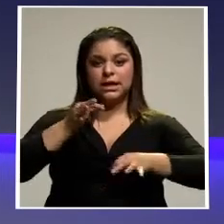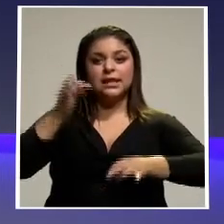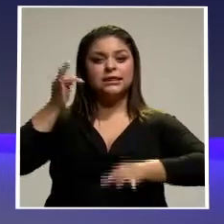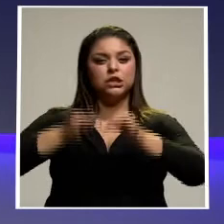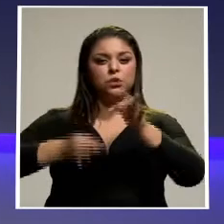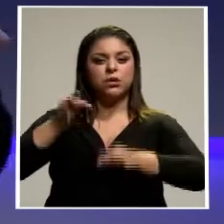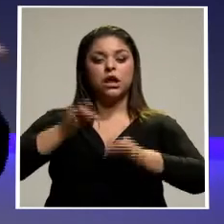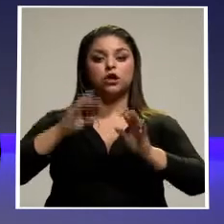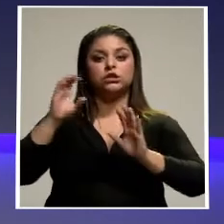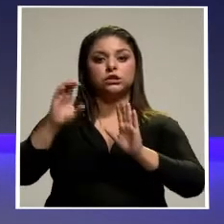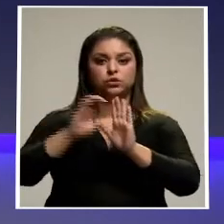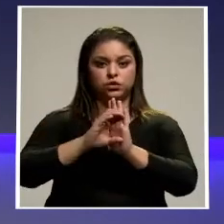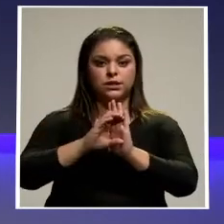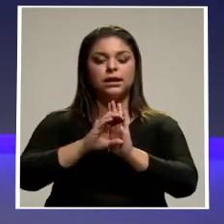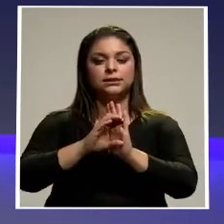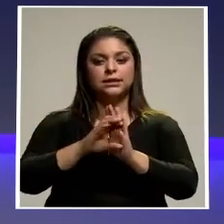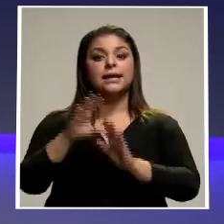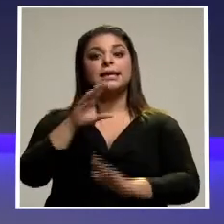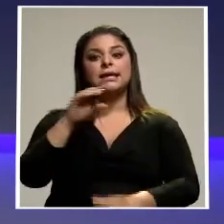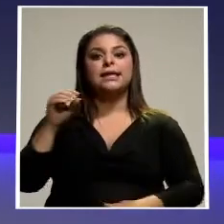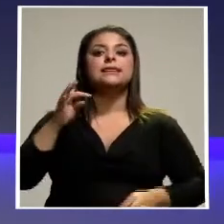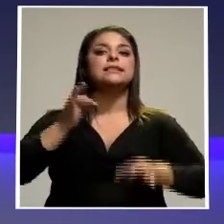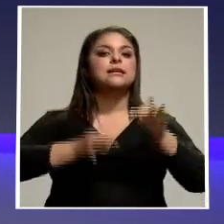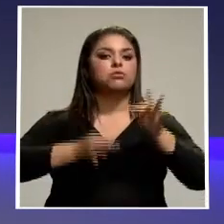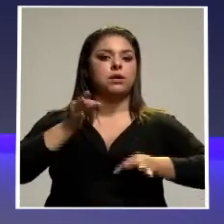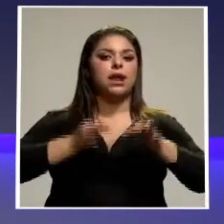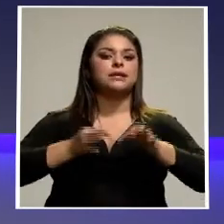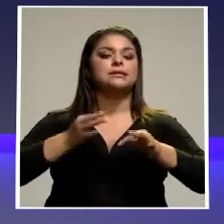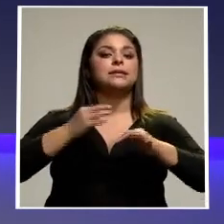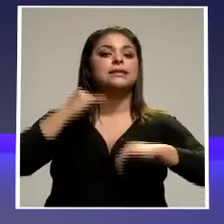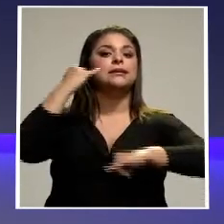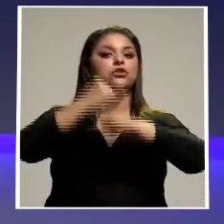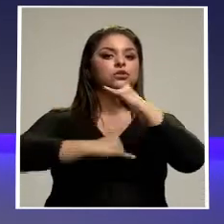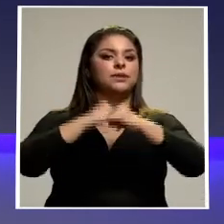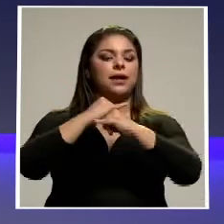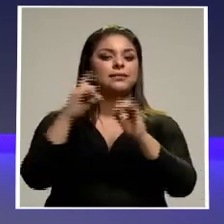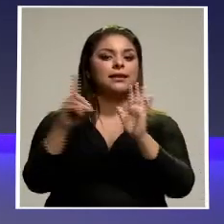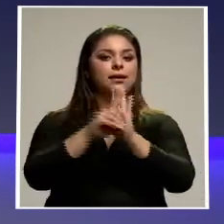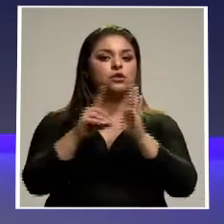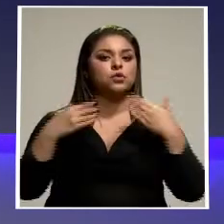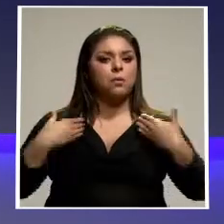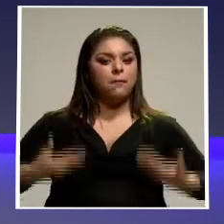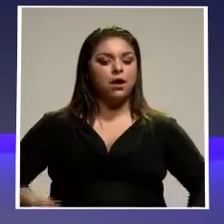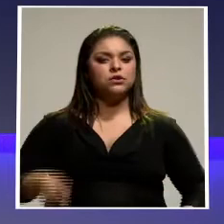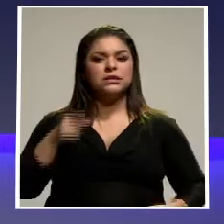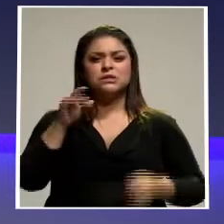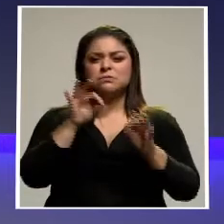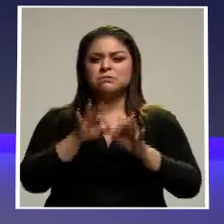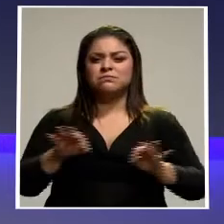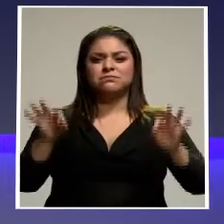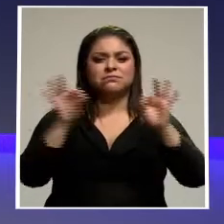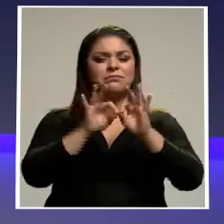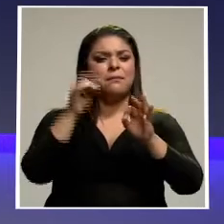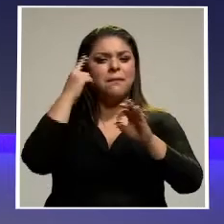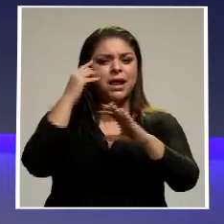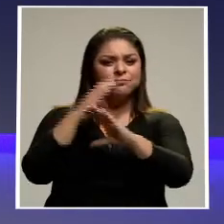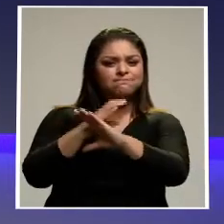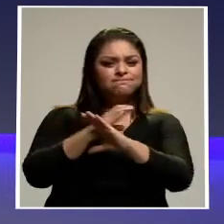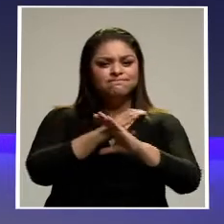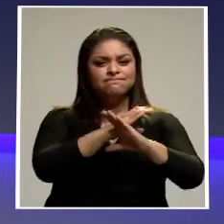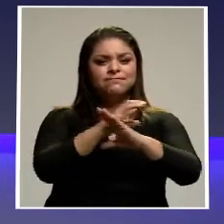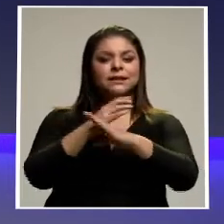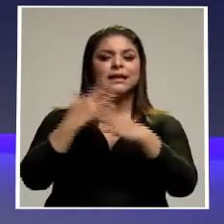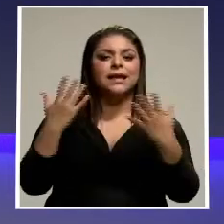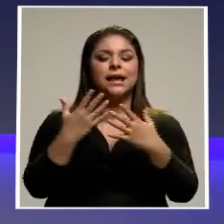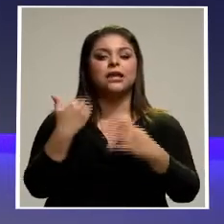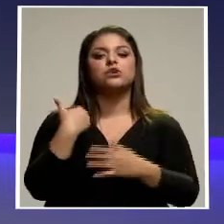constitucionales y los tribunales internacionales de derechos humanos son vitales para la preservación de